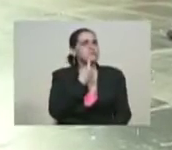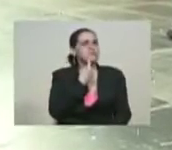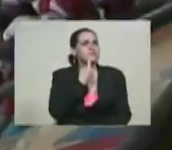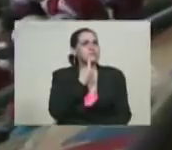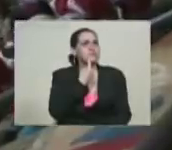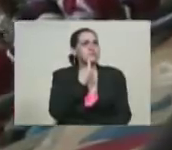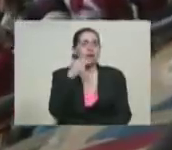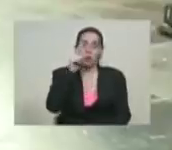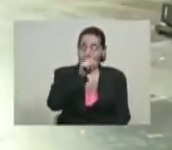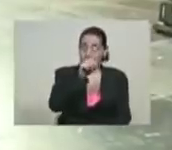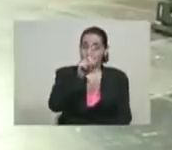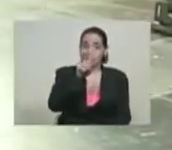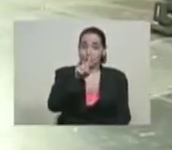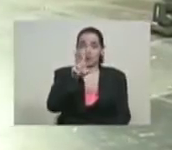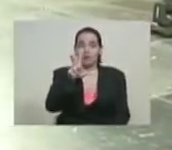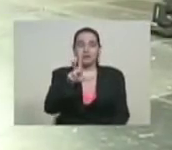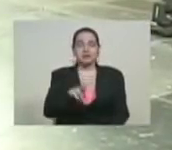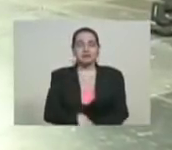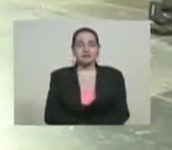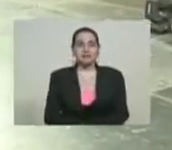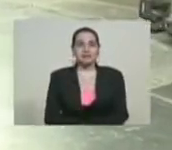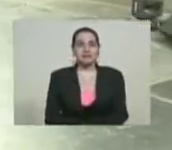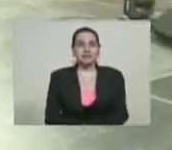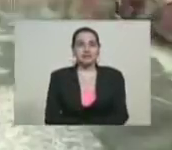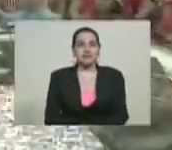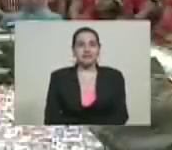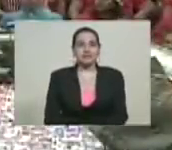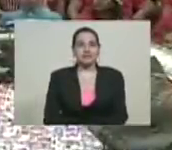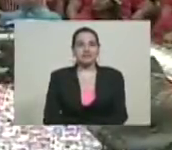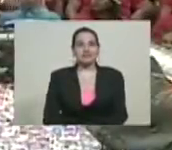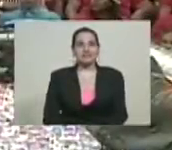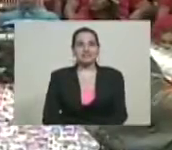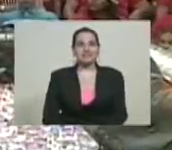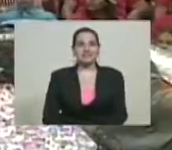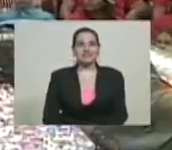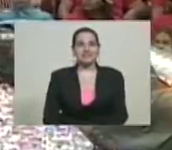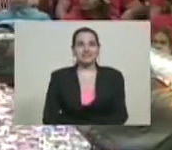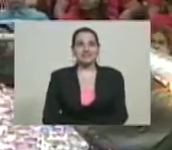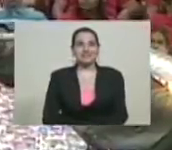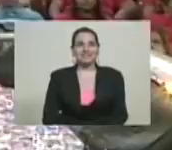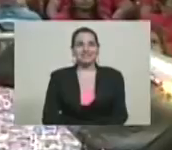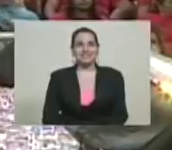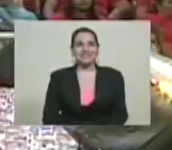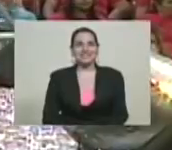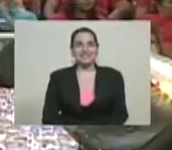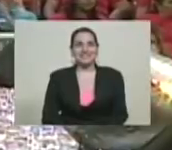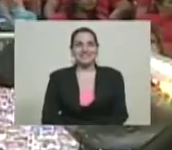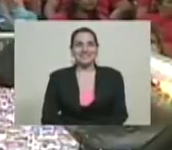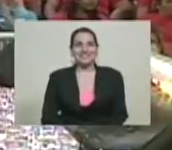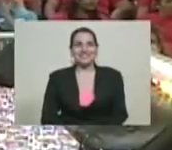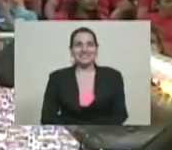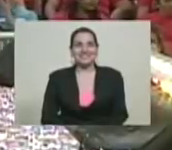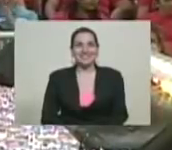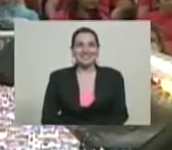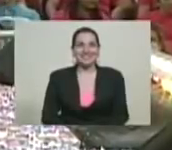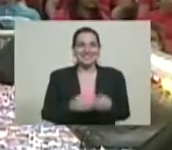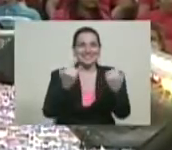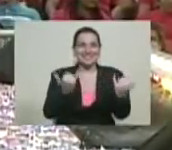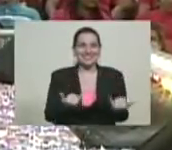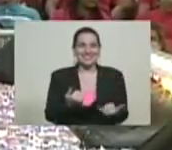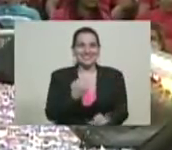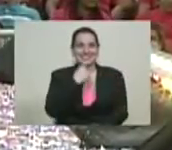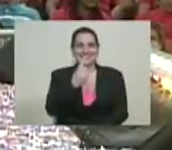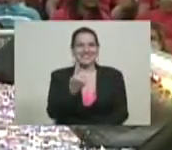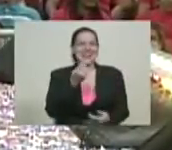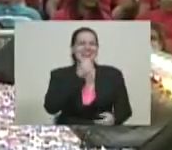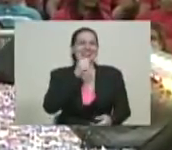A la cuenta de tres. Con alegría, con amor, con fuerza, para desde ya decir quién va a ganar